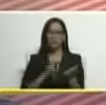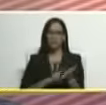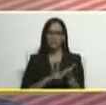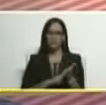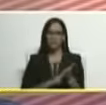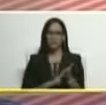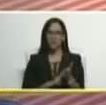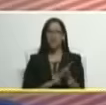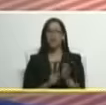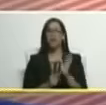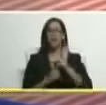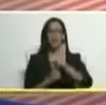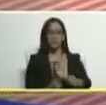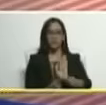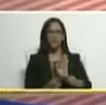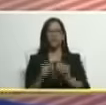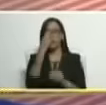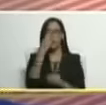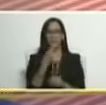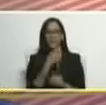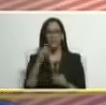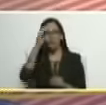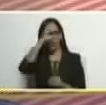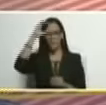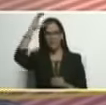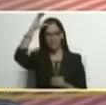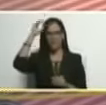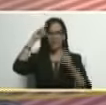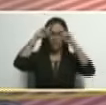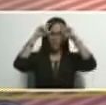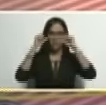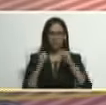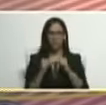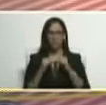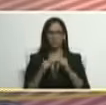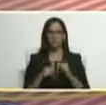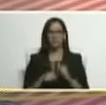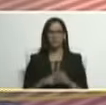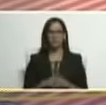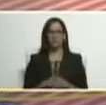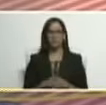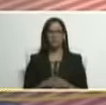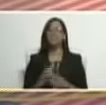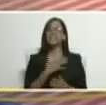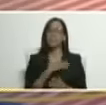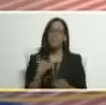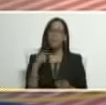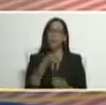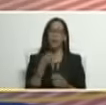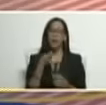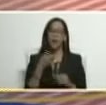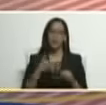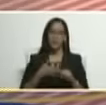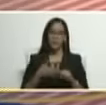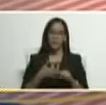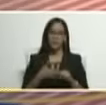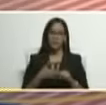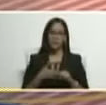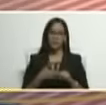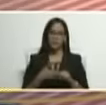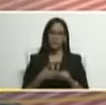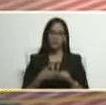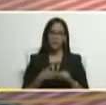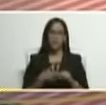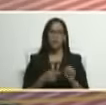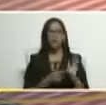Emblema del compromiso, de la capacidad, del profesionalismo. Si queremos buscar en PDVSA